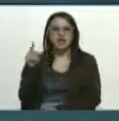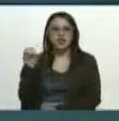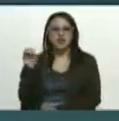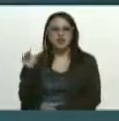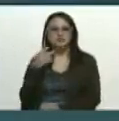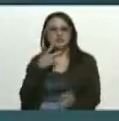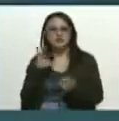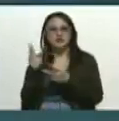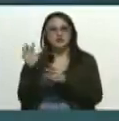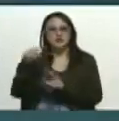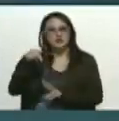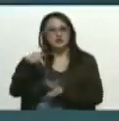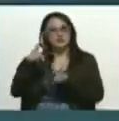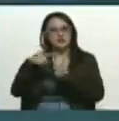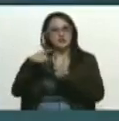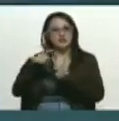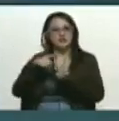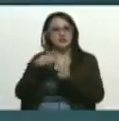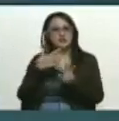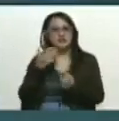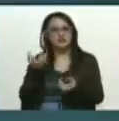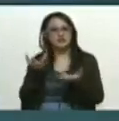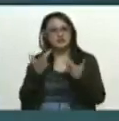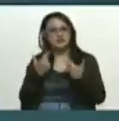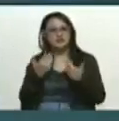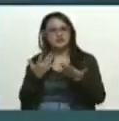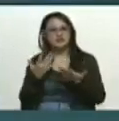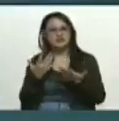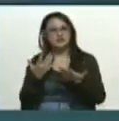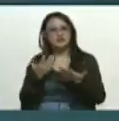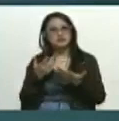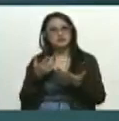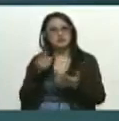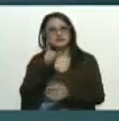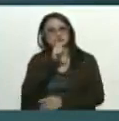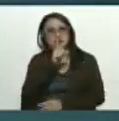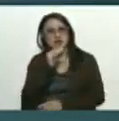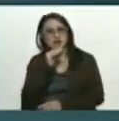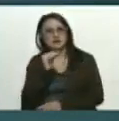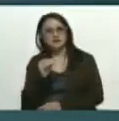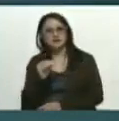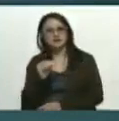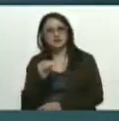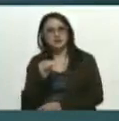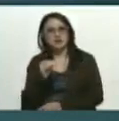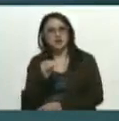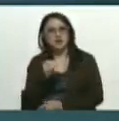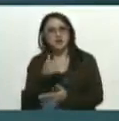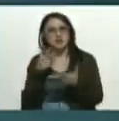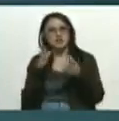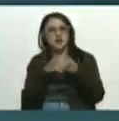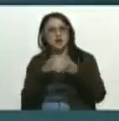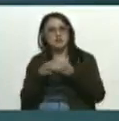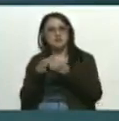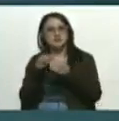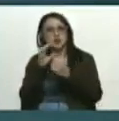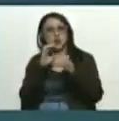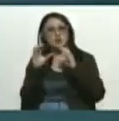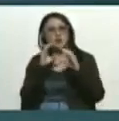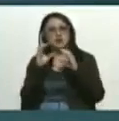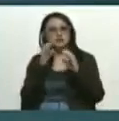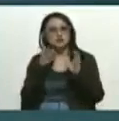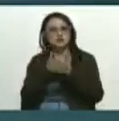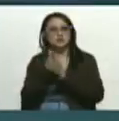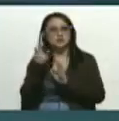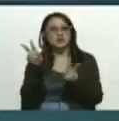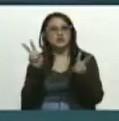bienvenido a las pantallas de Venezolana de Televisión. Y quisiera que nos comentara ese silencio que mantienen las grandes corporaciones de comunicación sobre